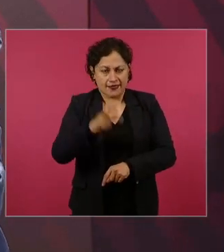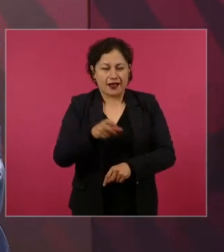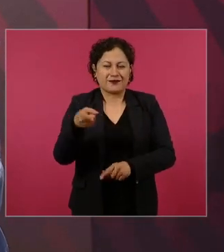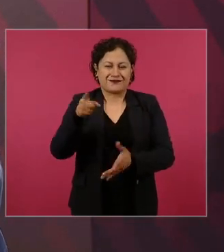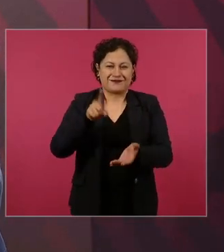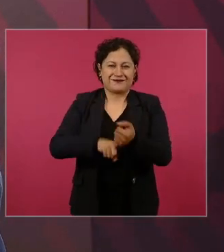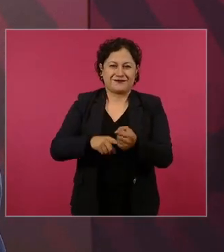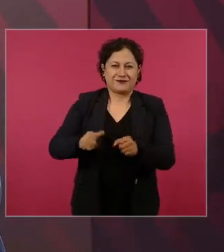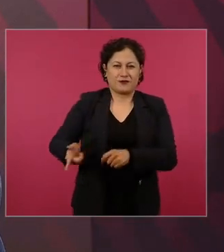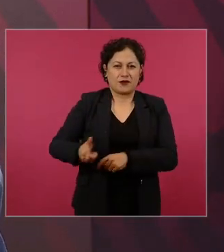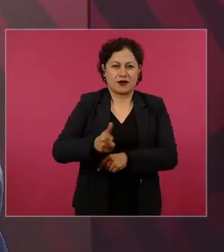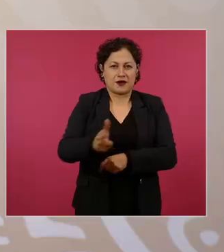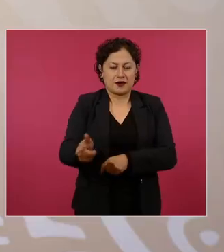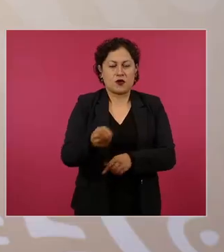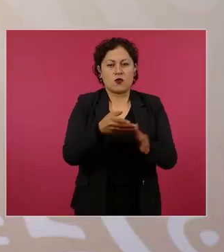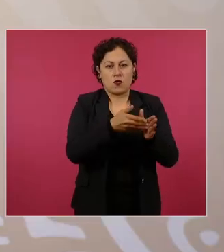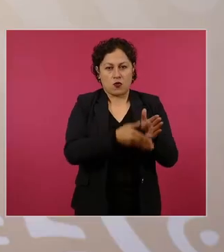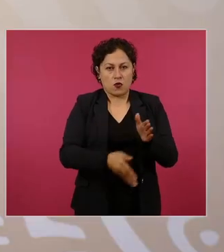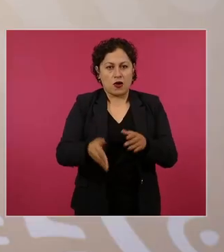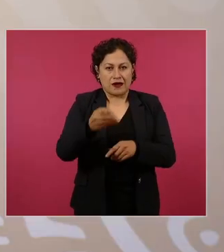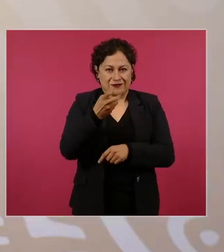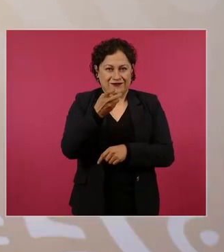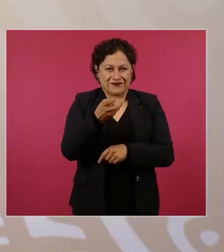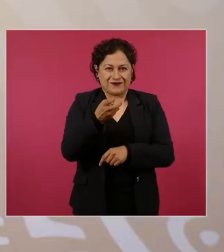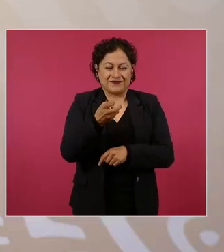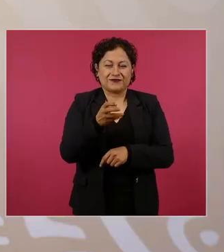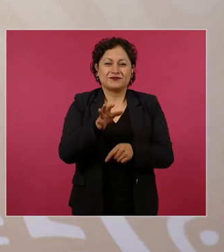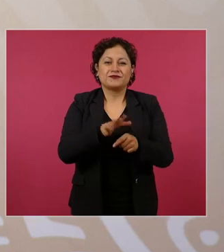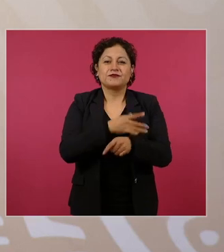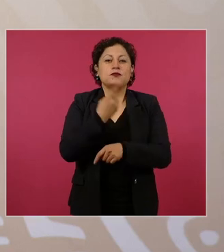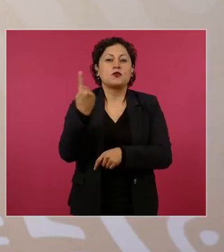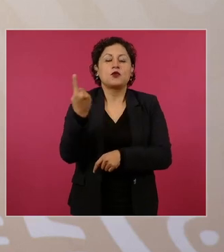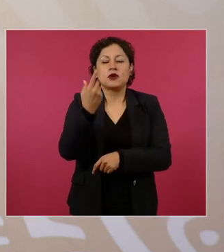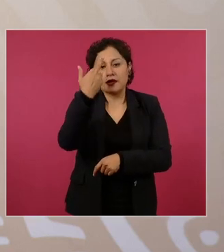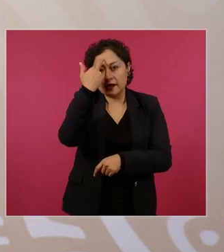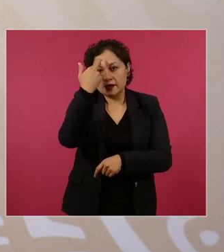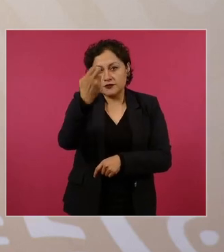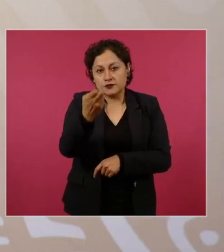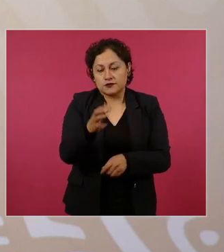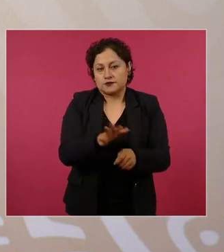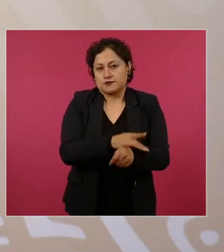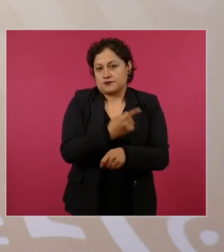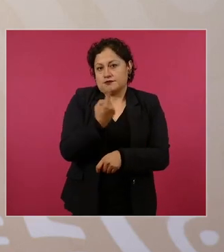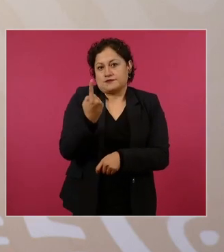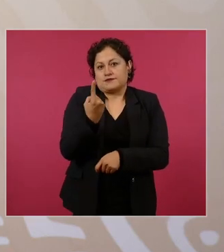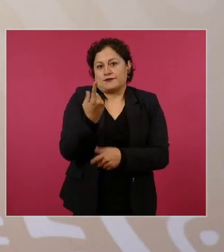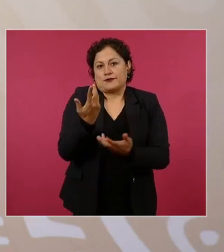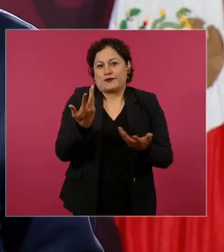porque estaba atentando contra